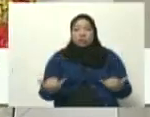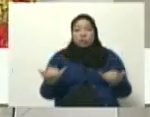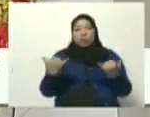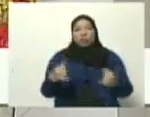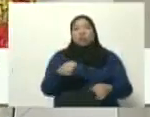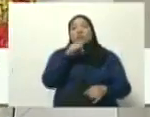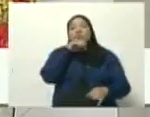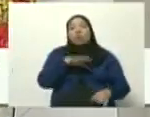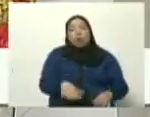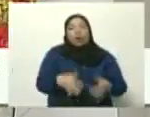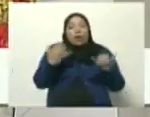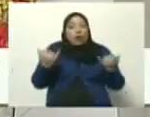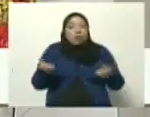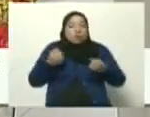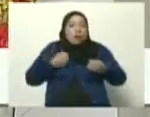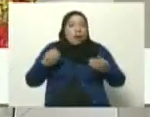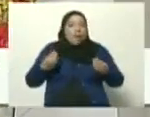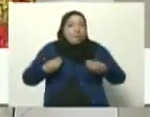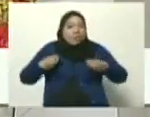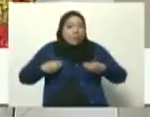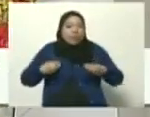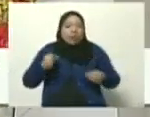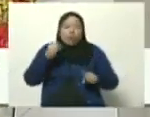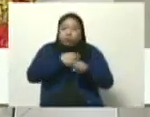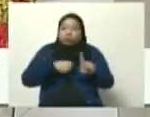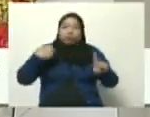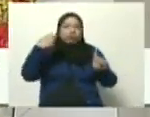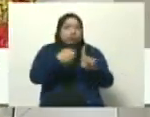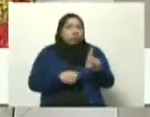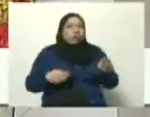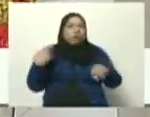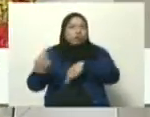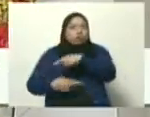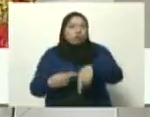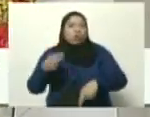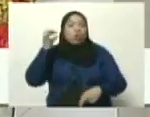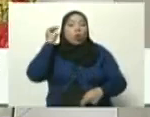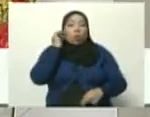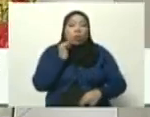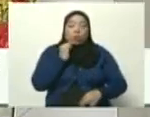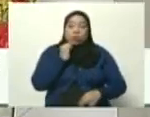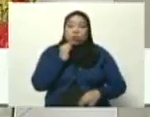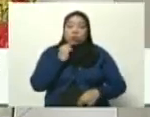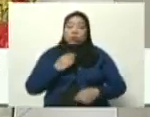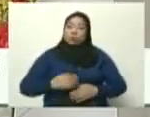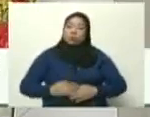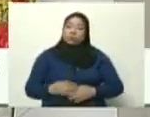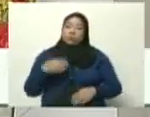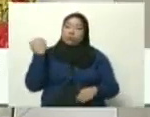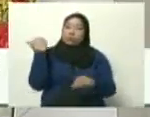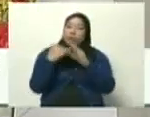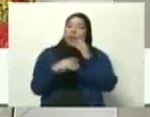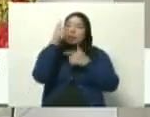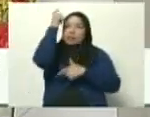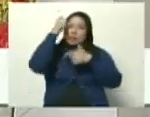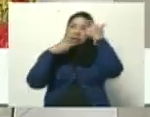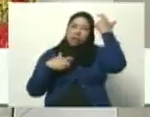su legado, la lucha de la mujer en el marco de la Revolución Bolivariana. Como tú bien mencionas, el comandante